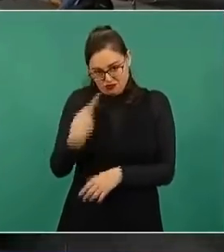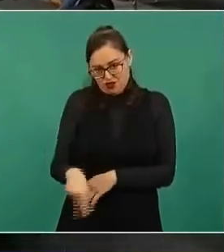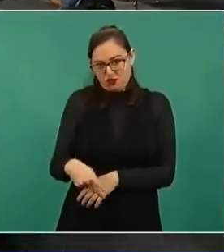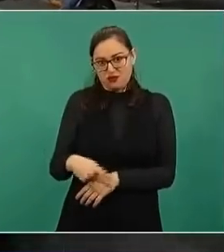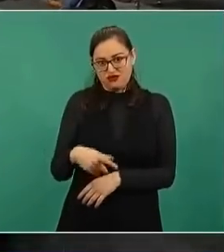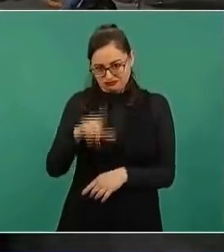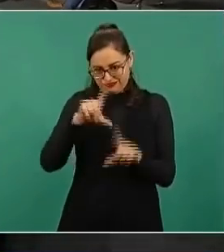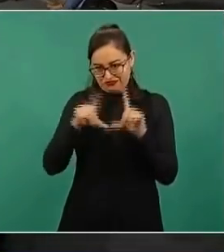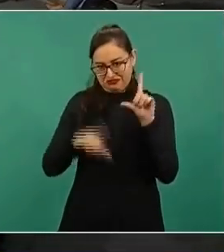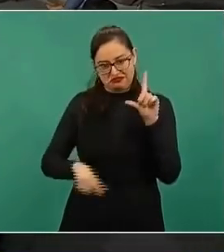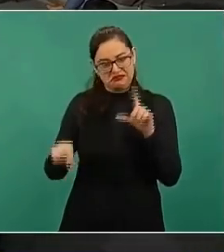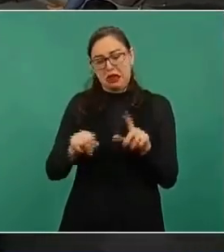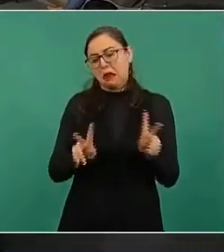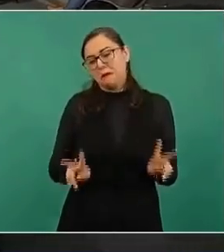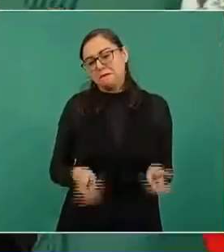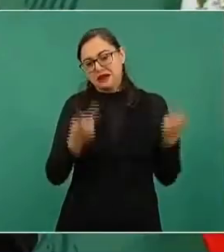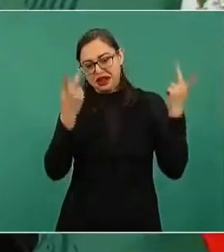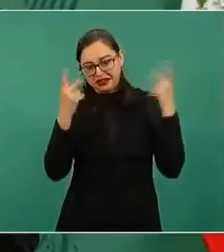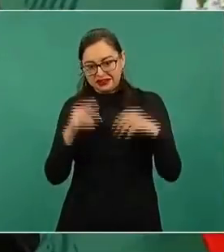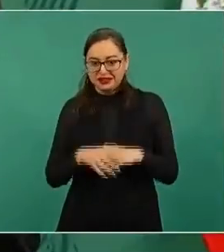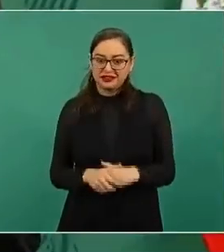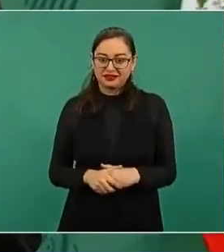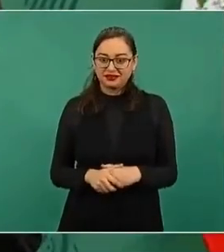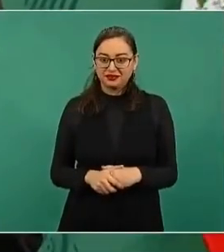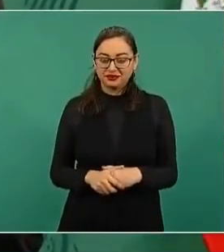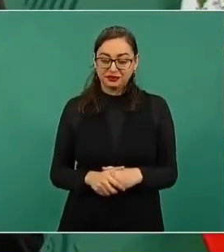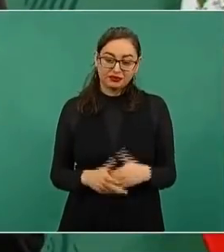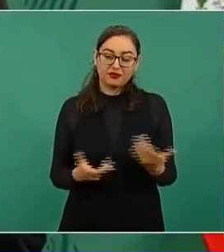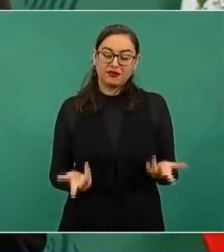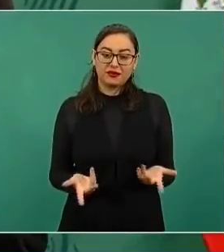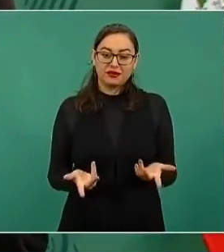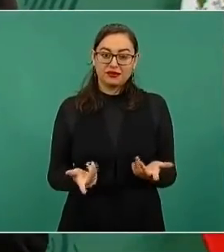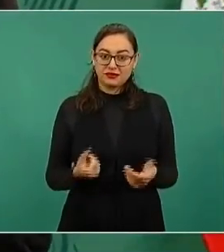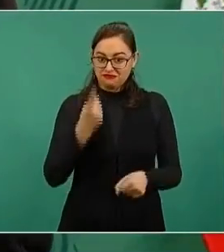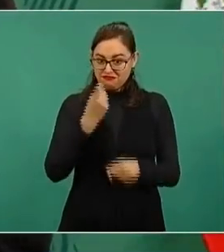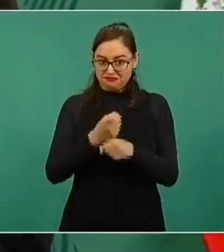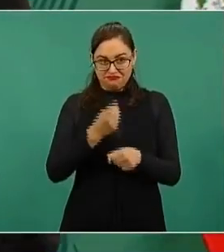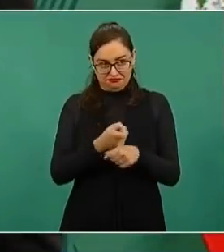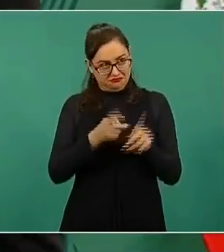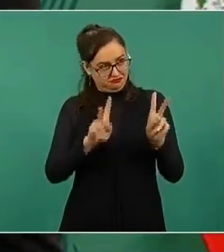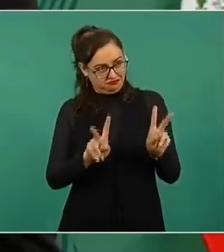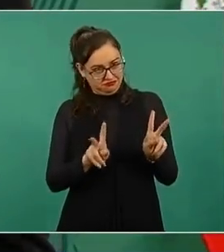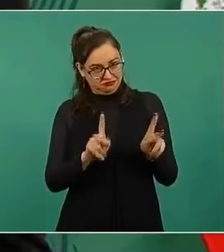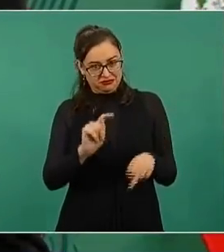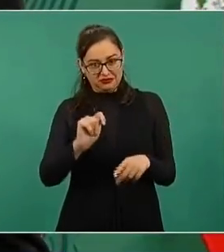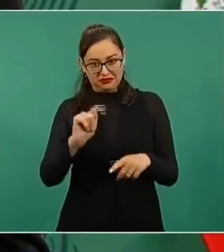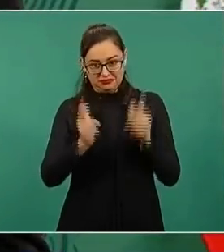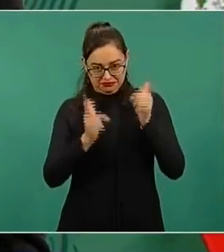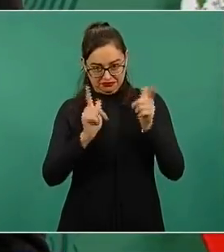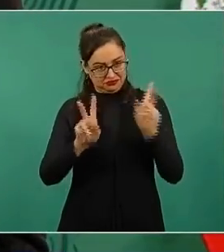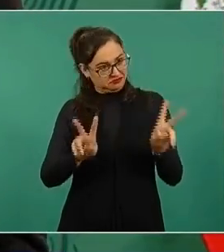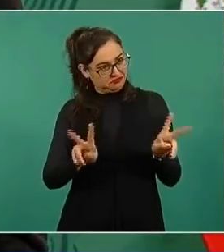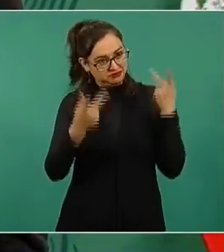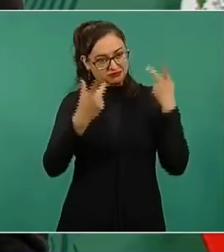Luego, cuando regresa, todavía vende en 10 millones otra franja del territorio